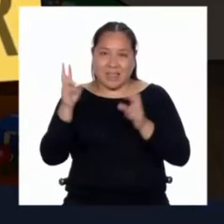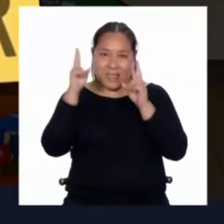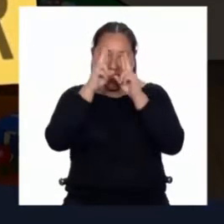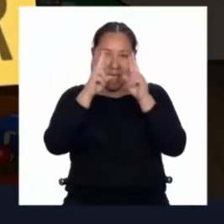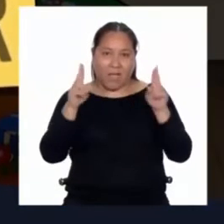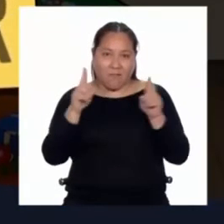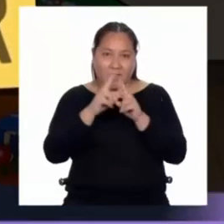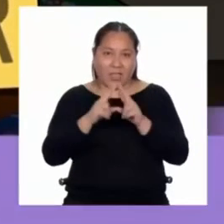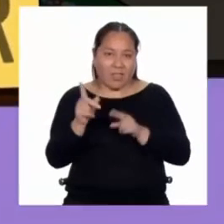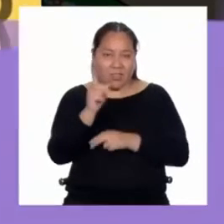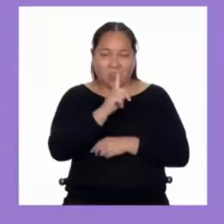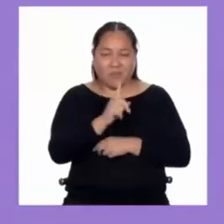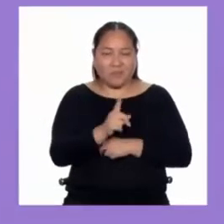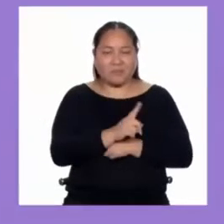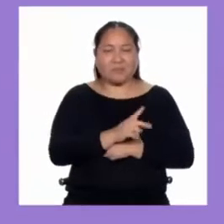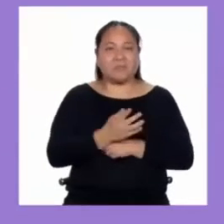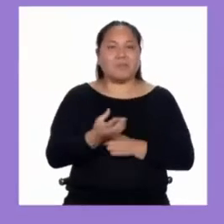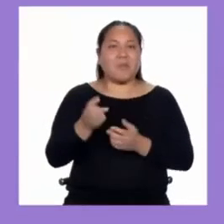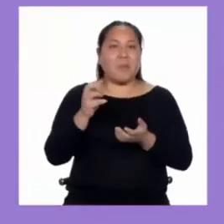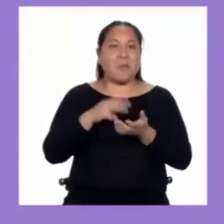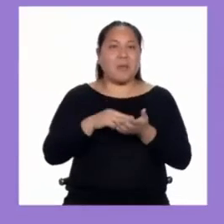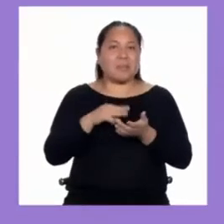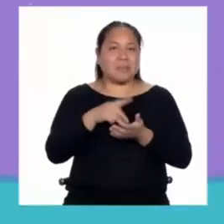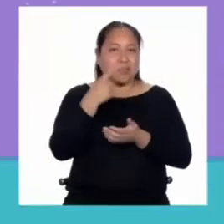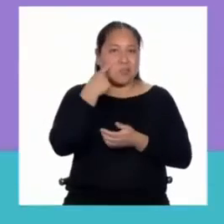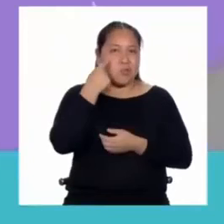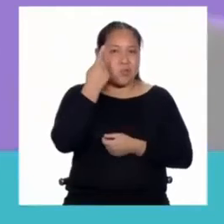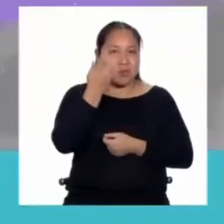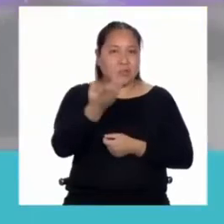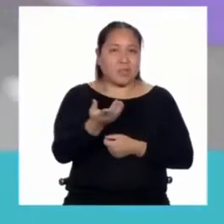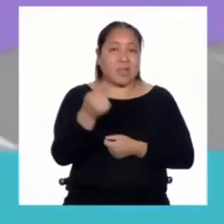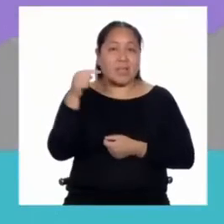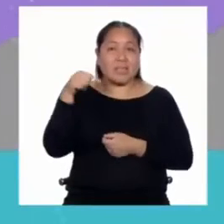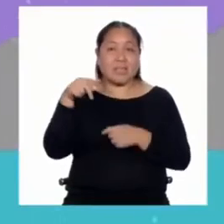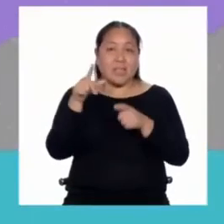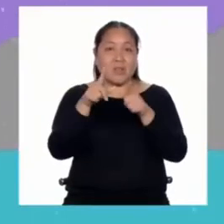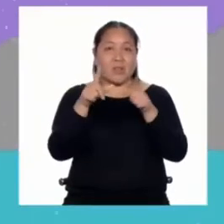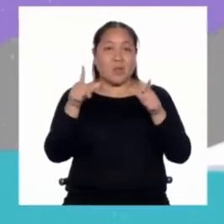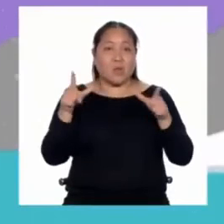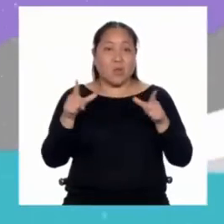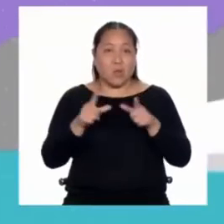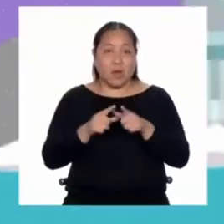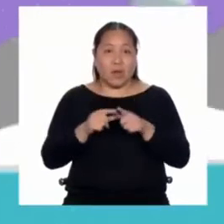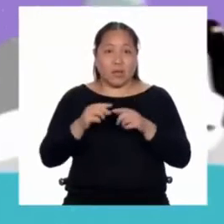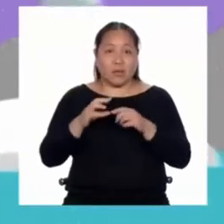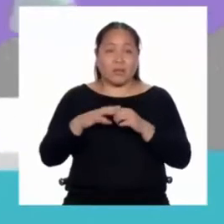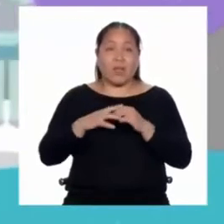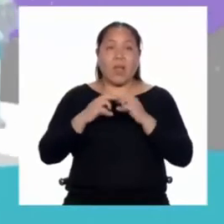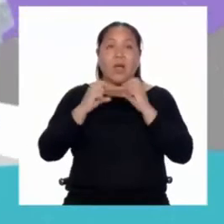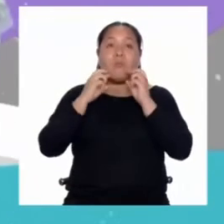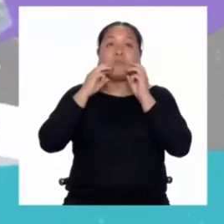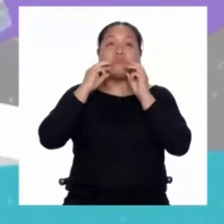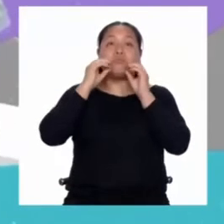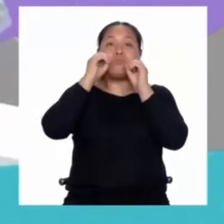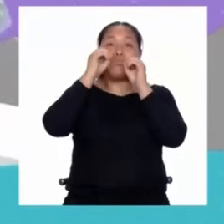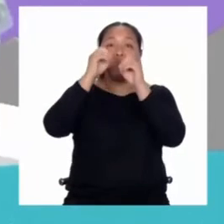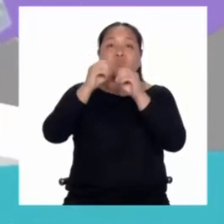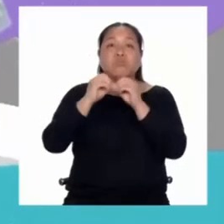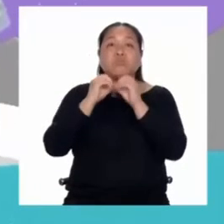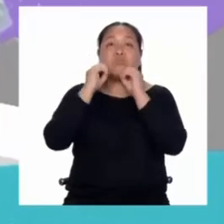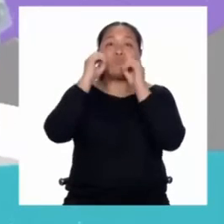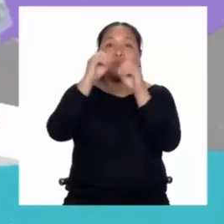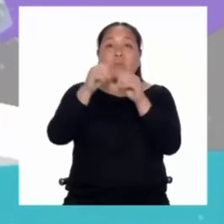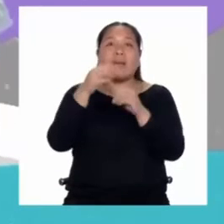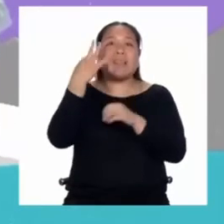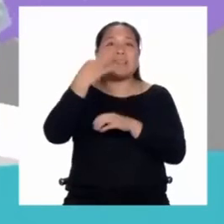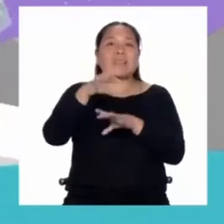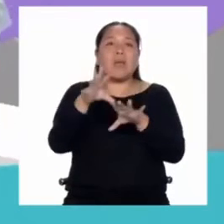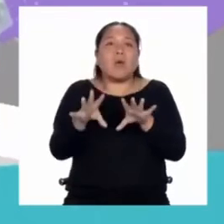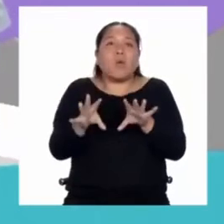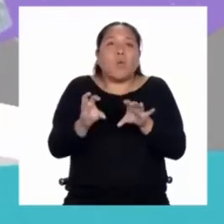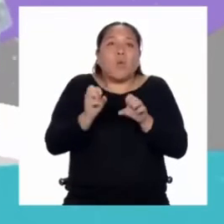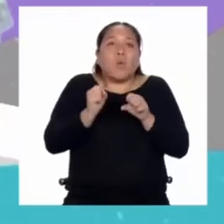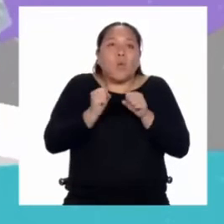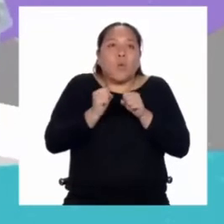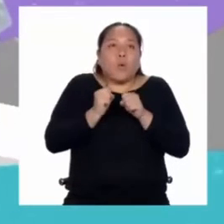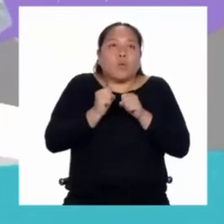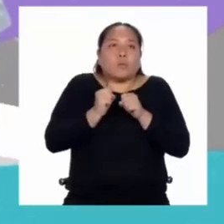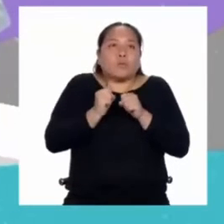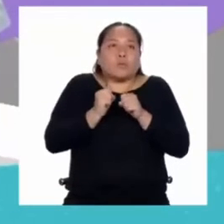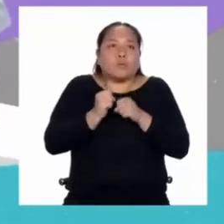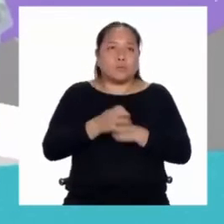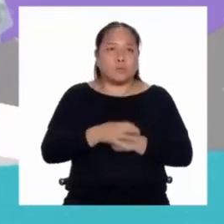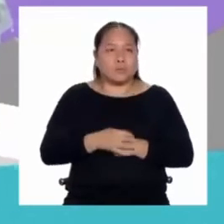que debes saber. Como por ejemplo, que este lugar es en realidad un océano que siempre está helado.